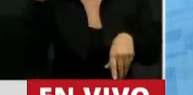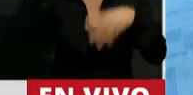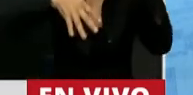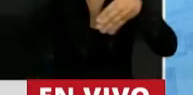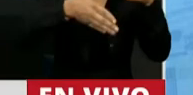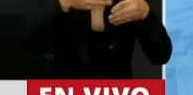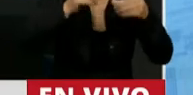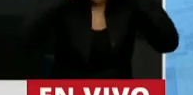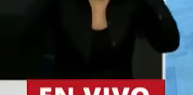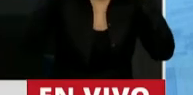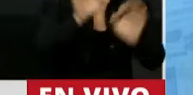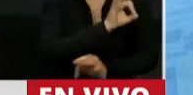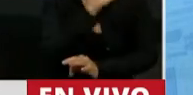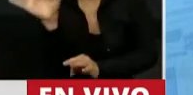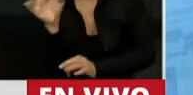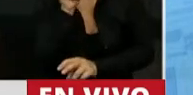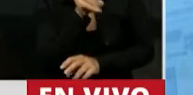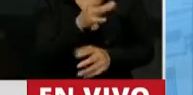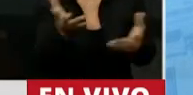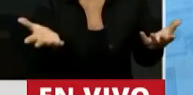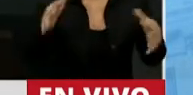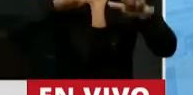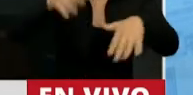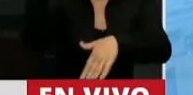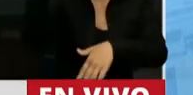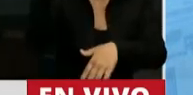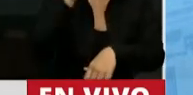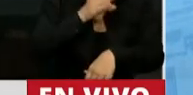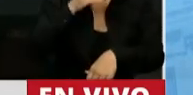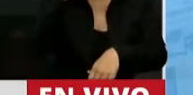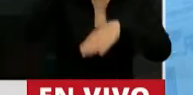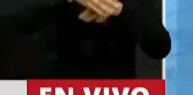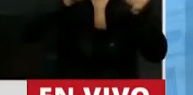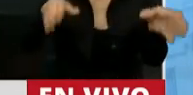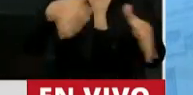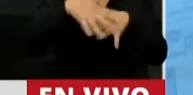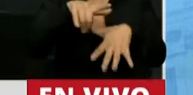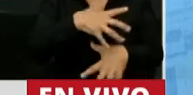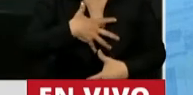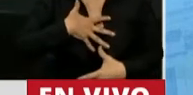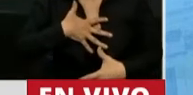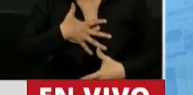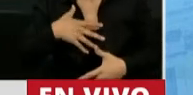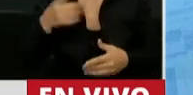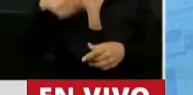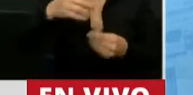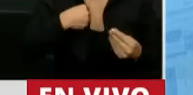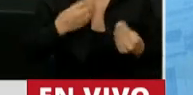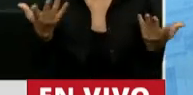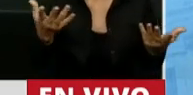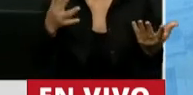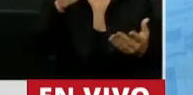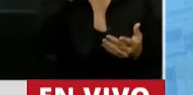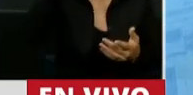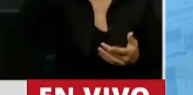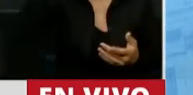ningún protocolo sanitario, veíamos a la barra brava de Boca entrando a la Casa de Gobierno con Rafael Liceo